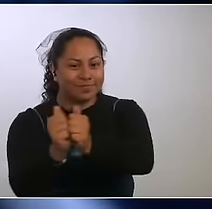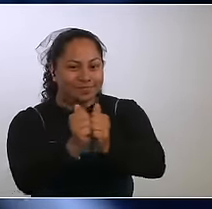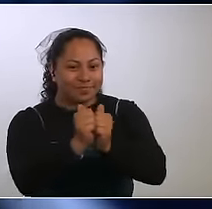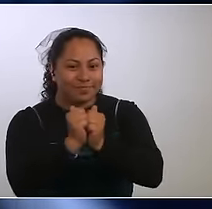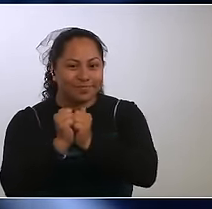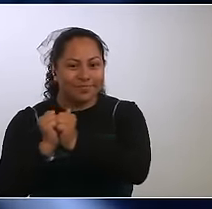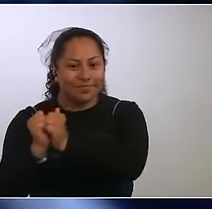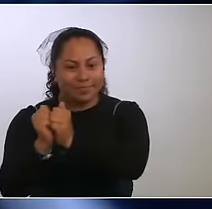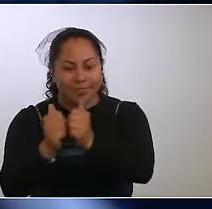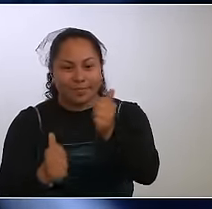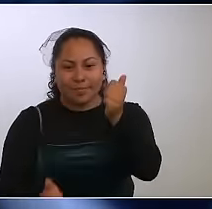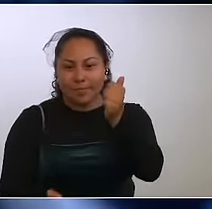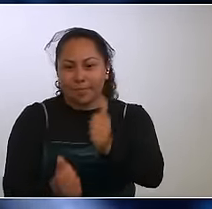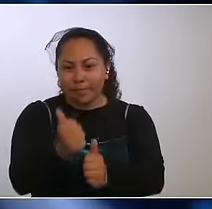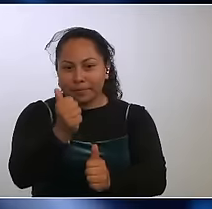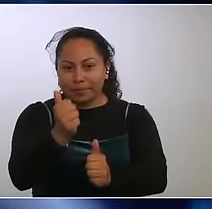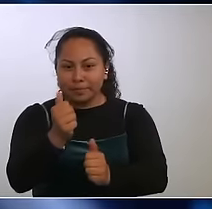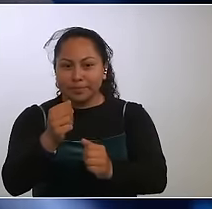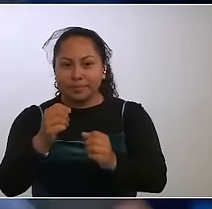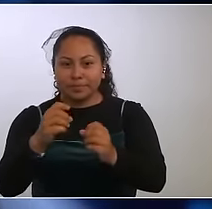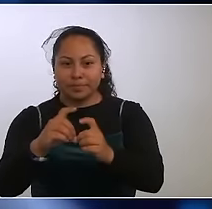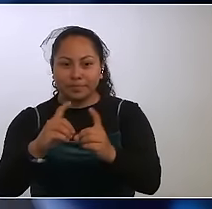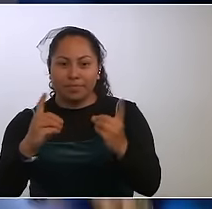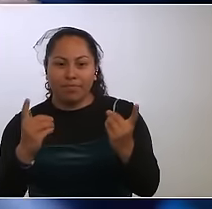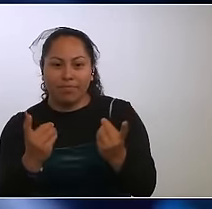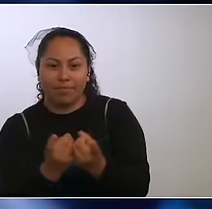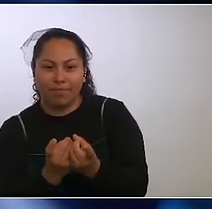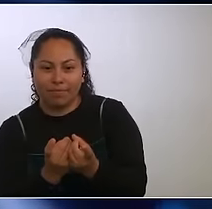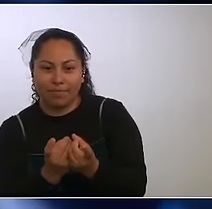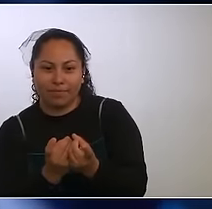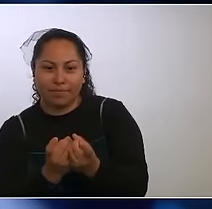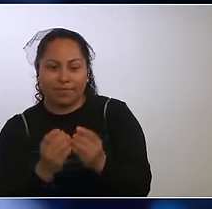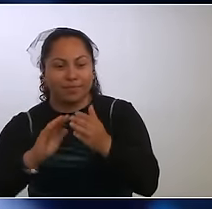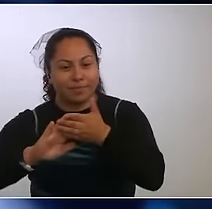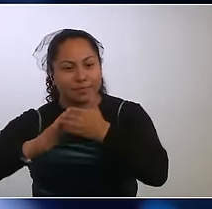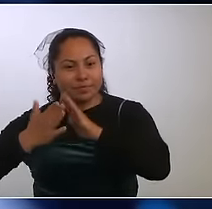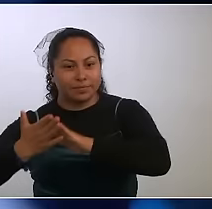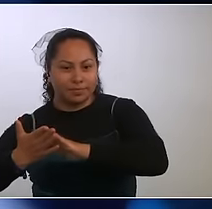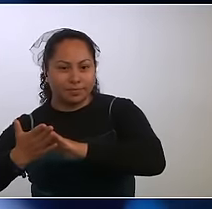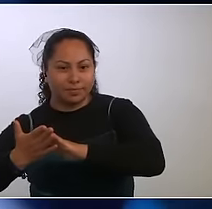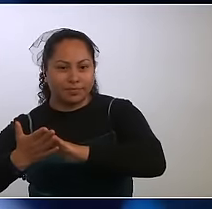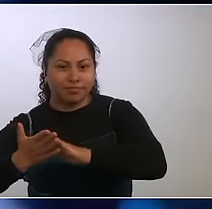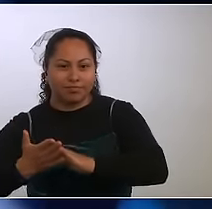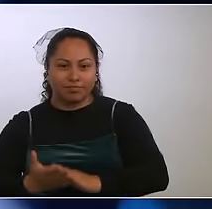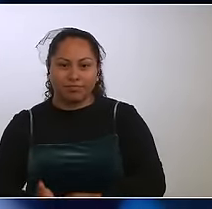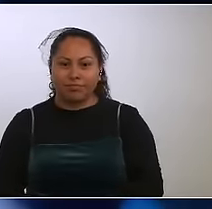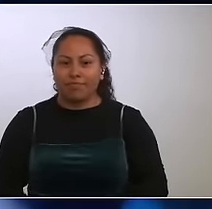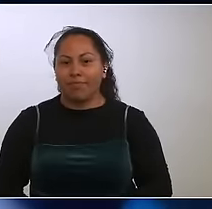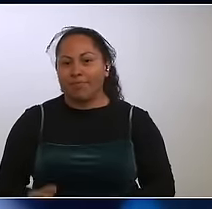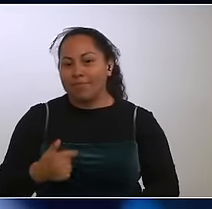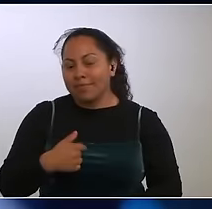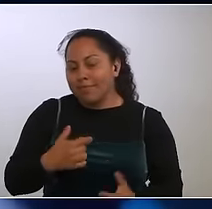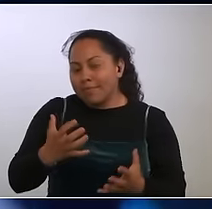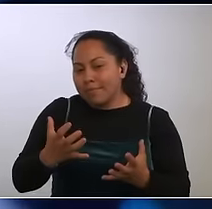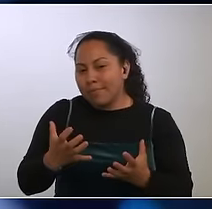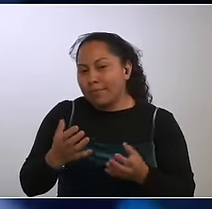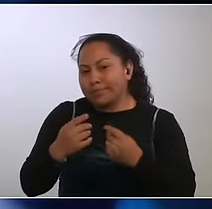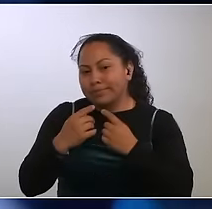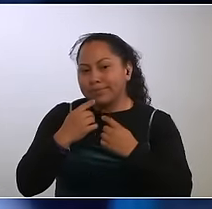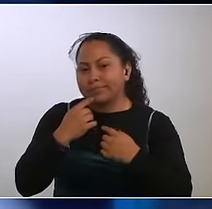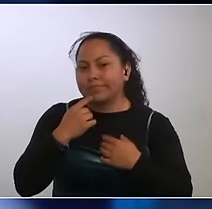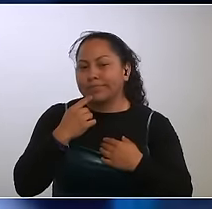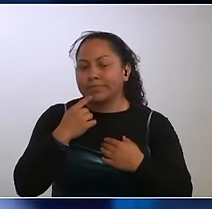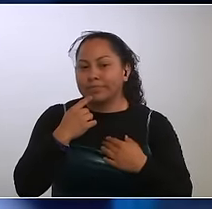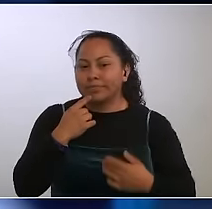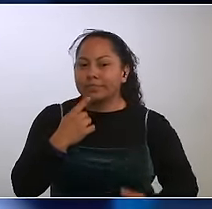Each district, each church, each city. On behalf of the messengers of peace, we want to say thank you. De parte de los mensajeros de